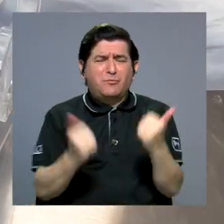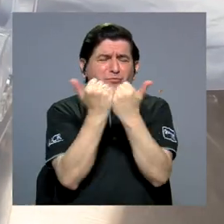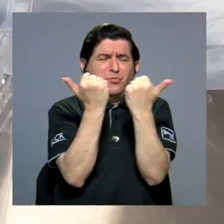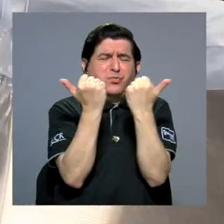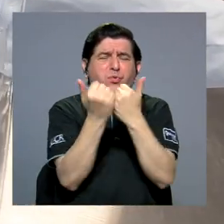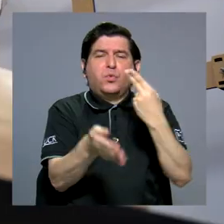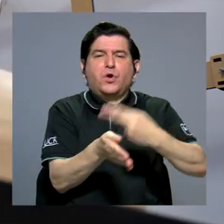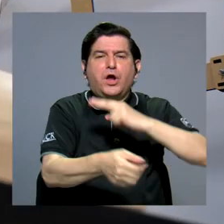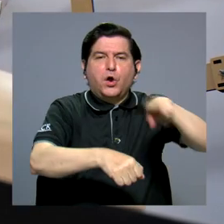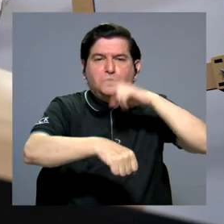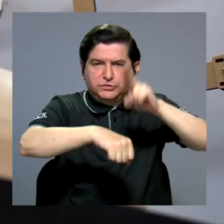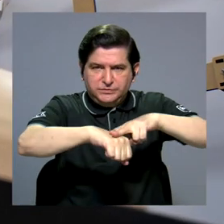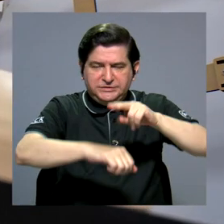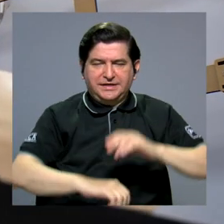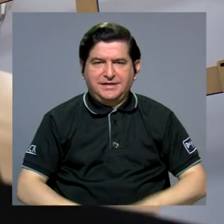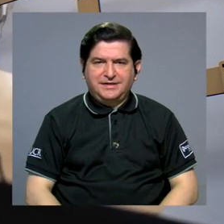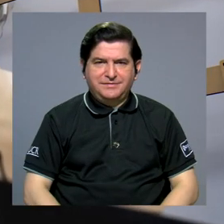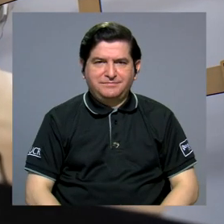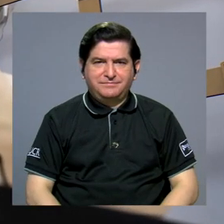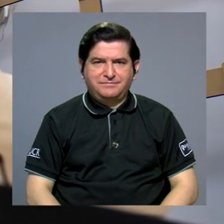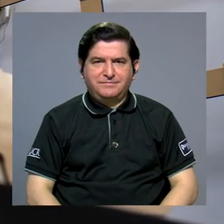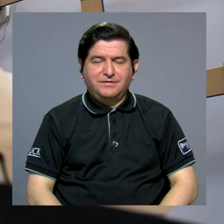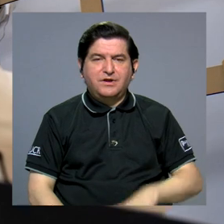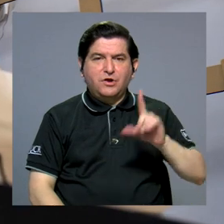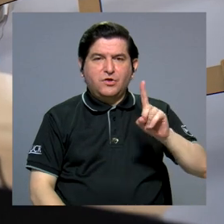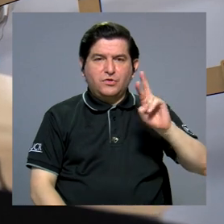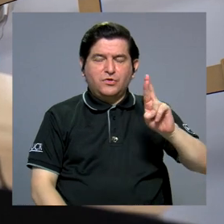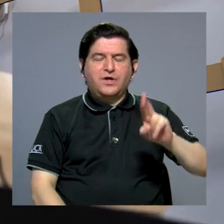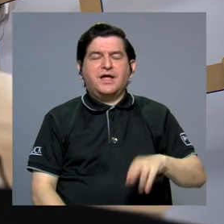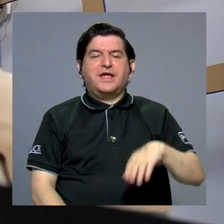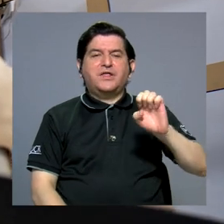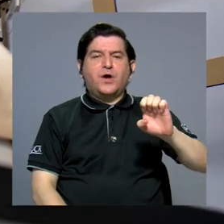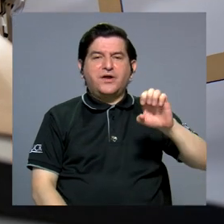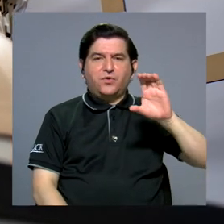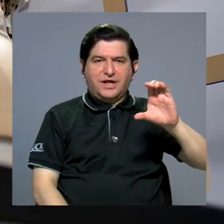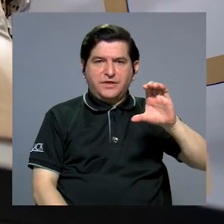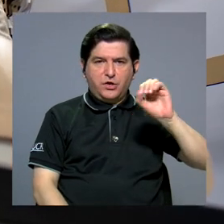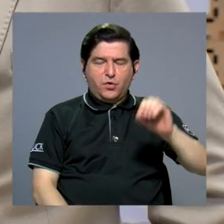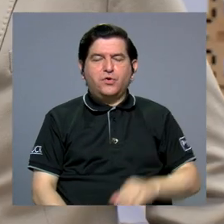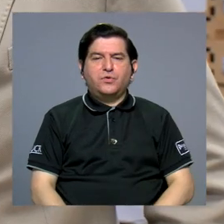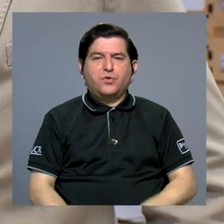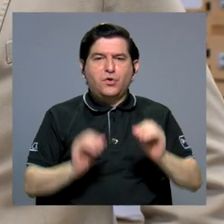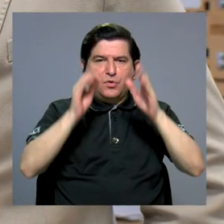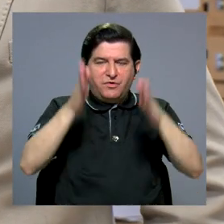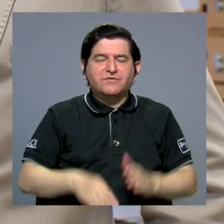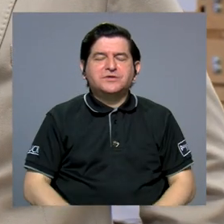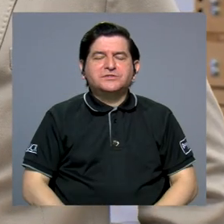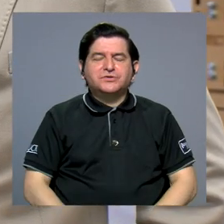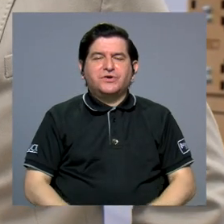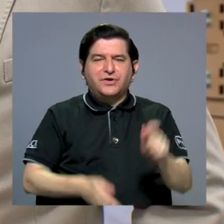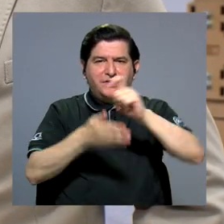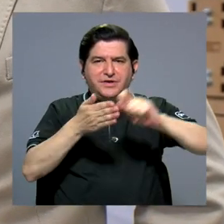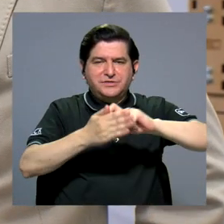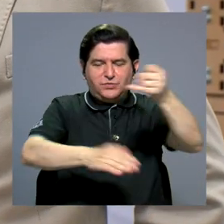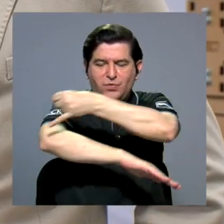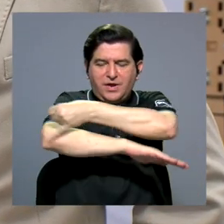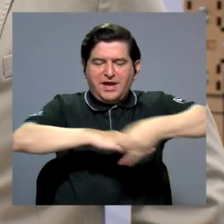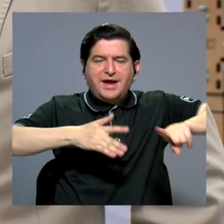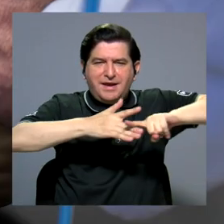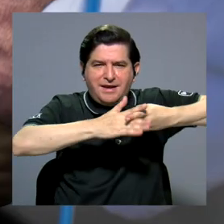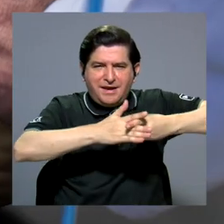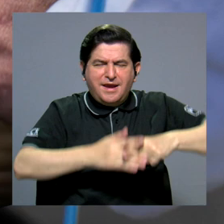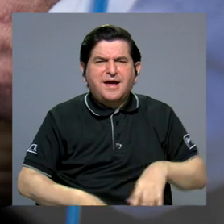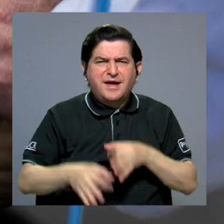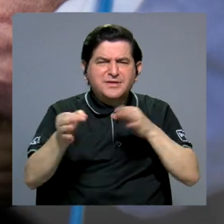los hospitales nacionales. El doctor Eduardo Calderón Ovaldía, docente de la Escuela de Ingeniería Mecánica,